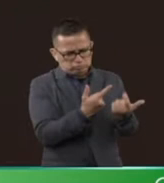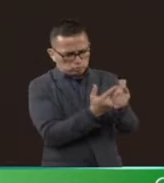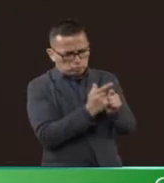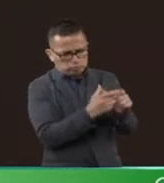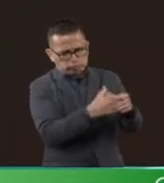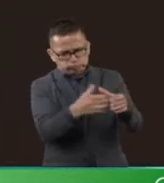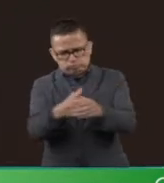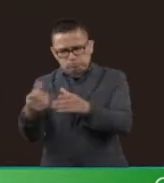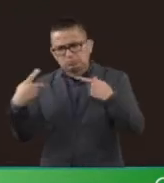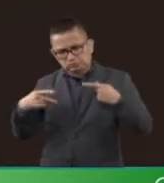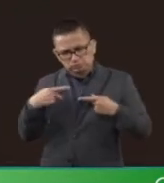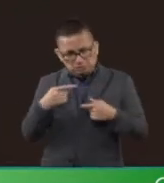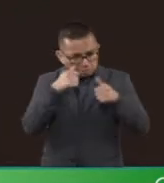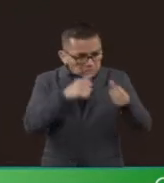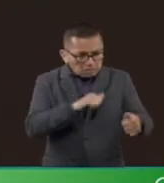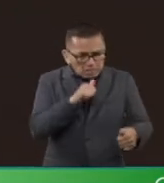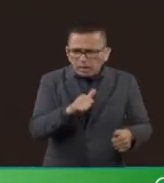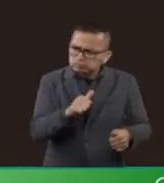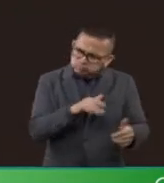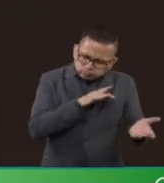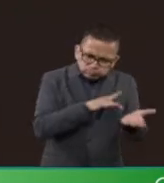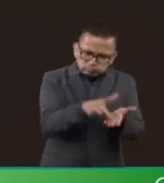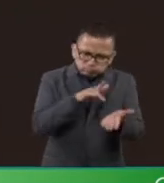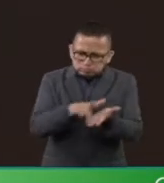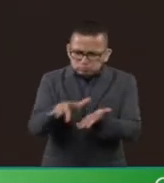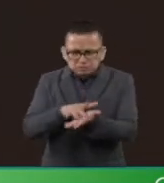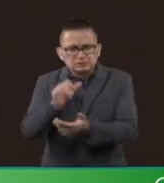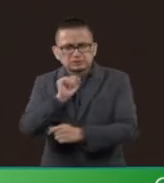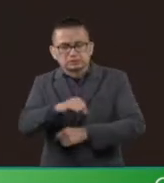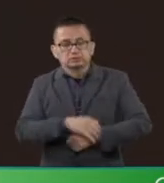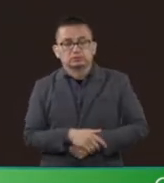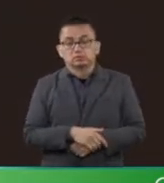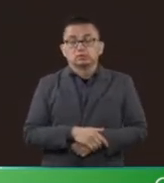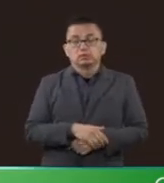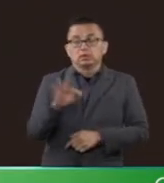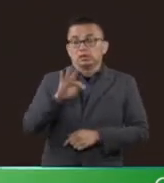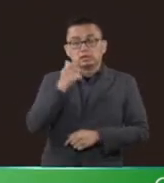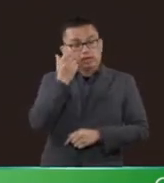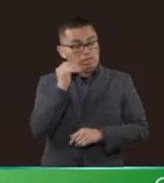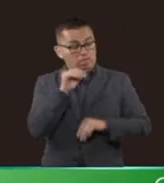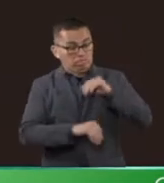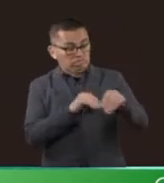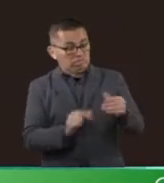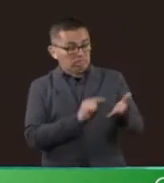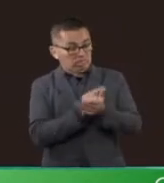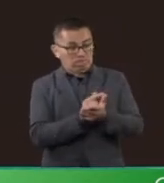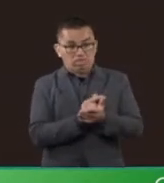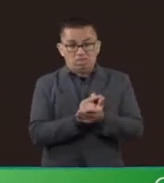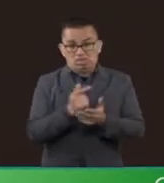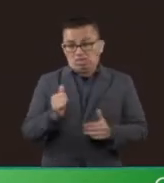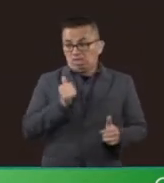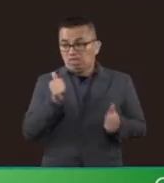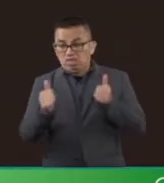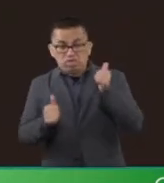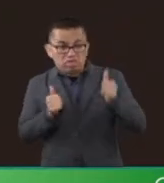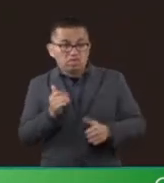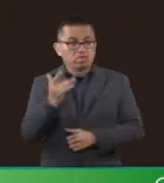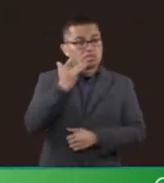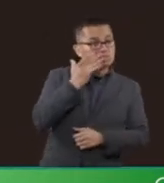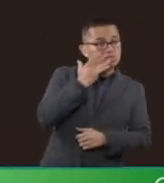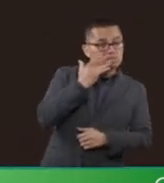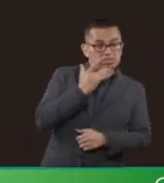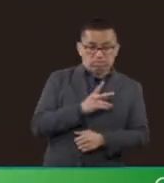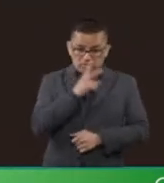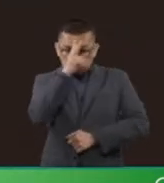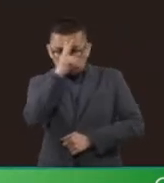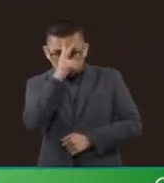nosotros. Cuando se trate de legislar por egos personales, caprichos, venganzas, donde no existe el diálogo y la construcción de acuerdo, mejor no